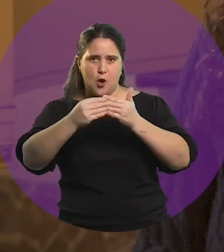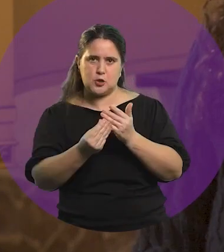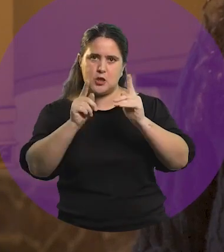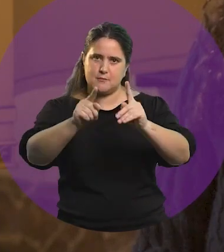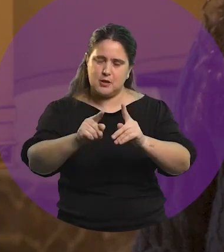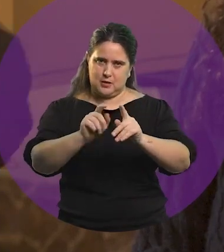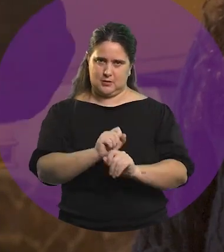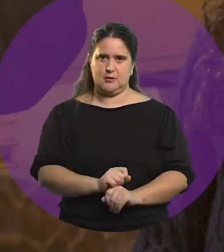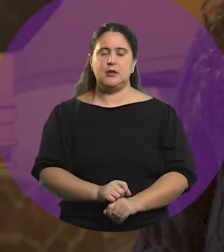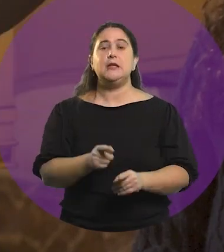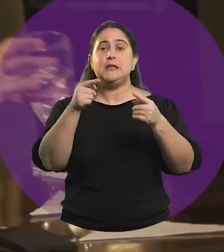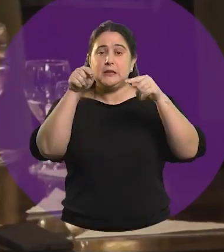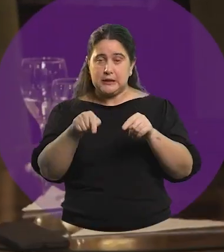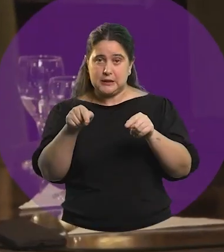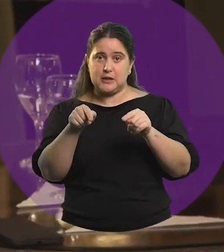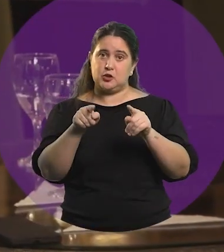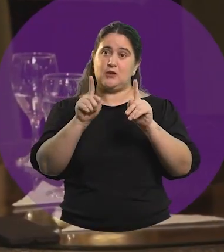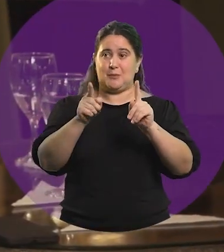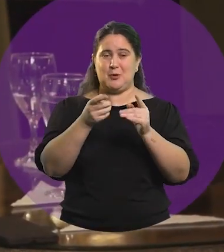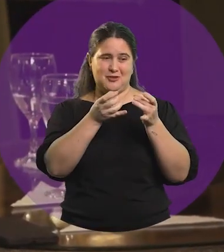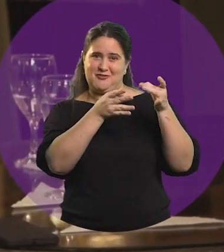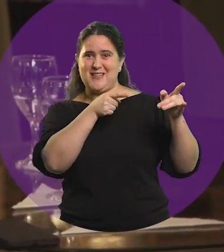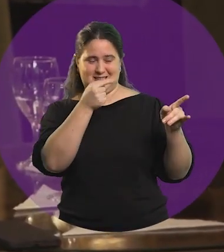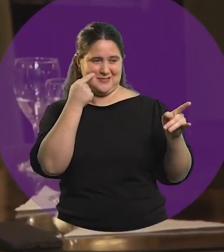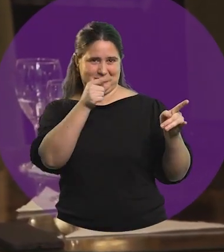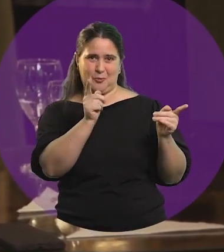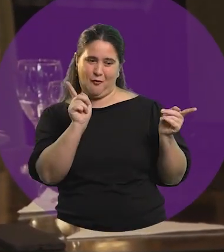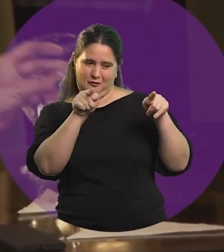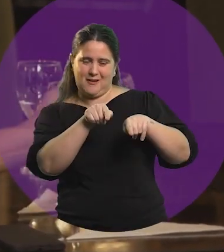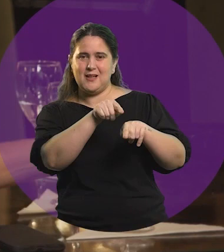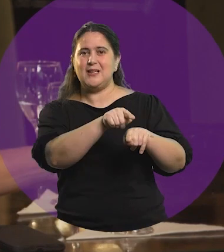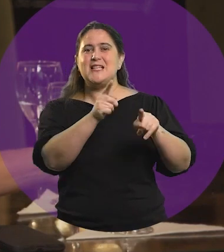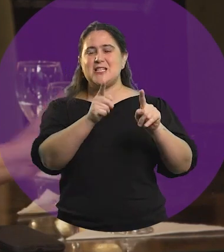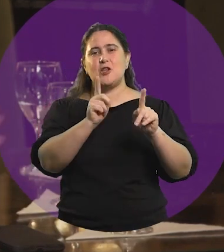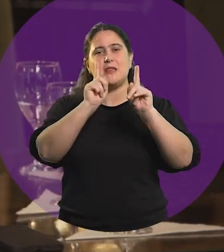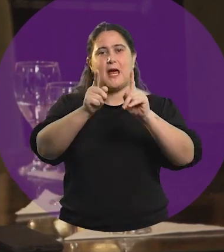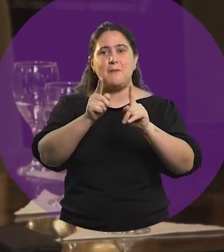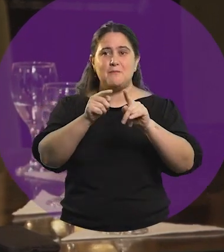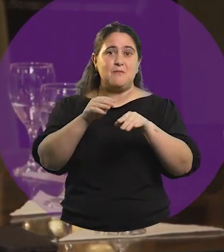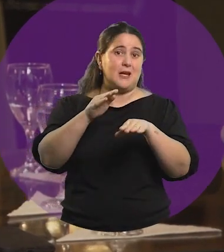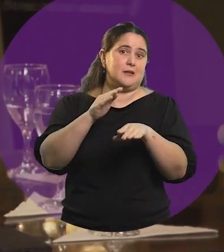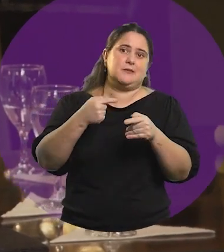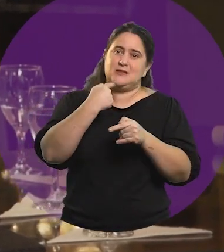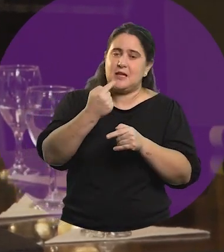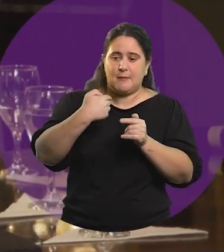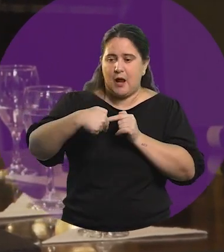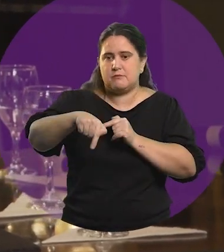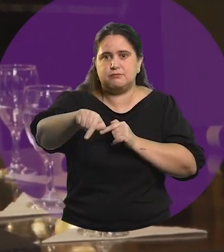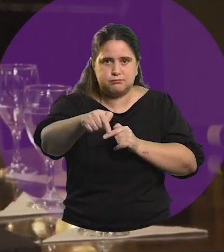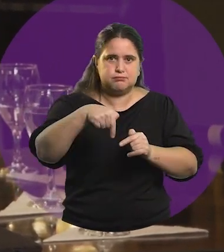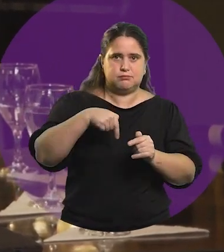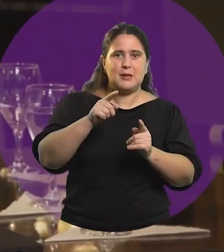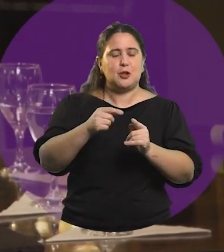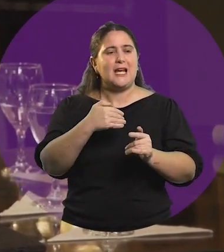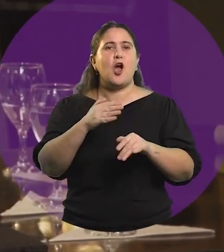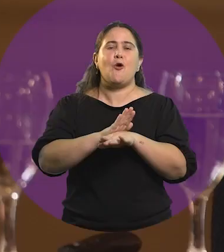de programación y de robótica. Y eso a su vez, y por eso va la flechita que vuelve, tiene una injerencia intertemporal, porque también es